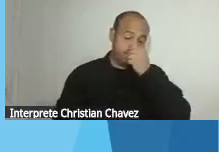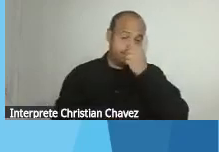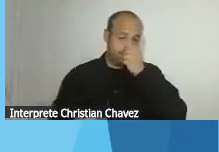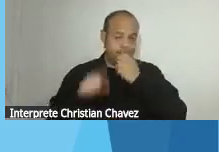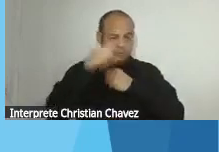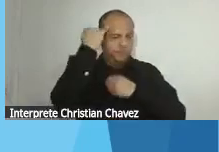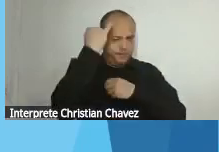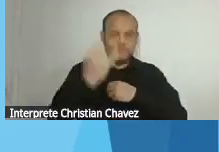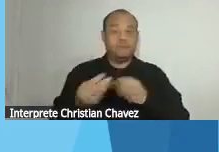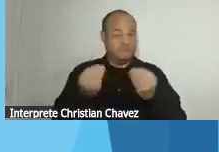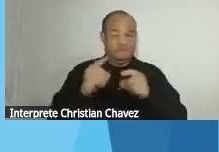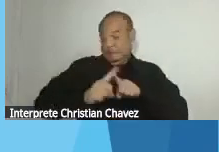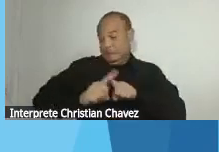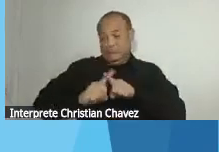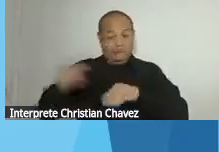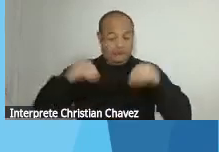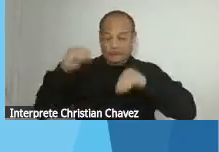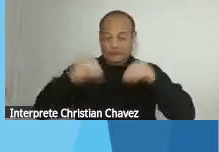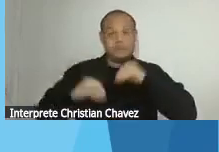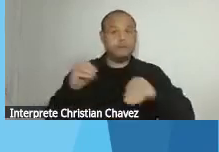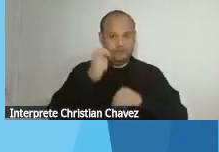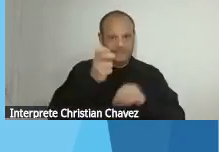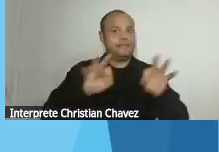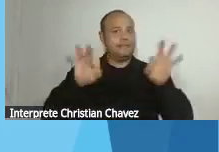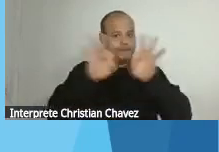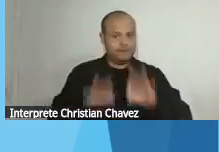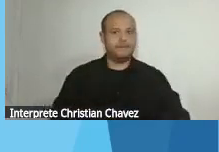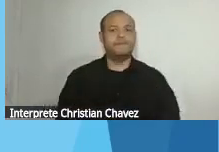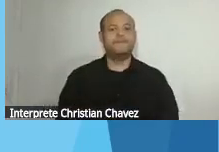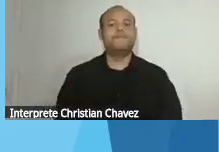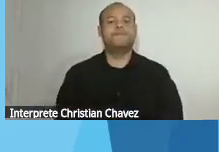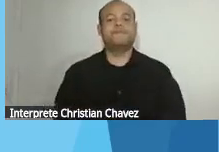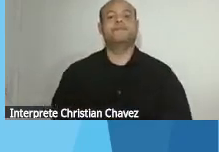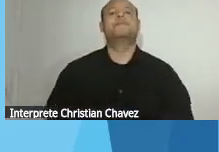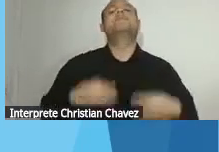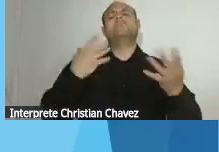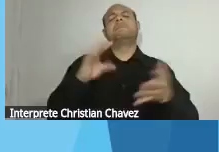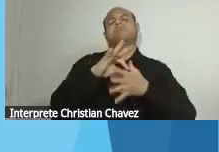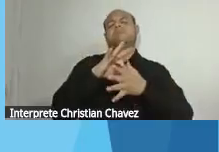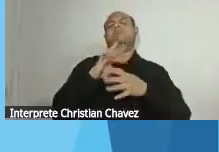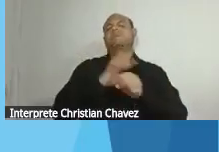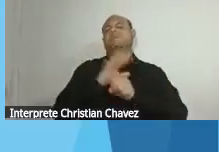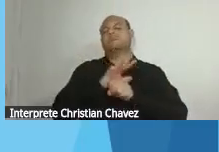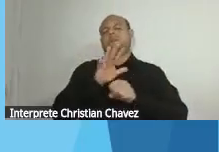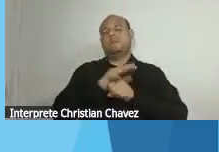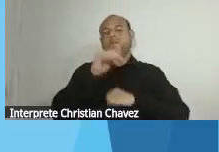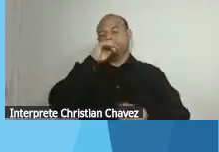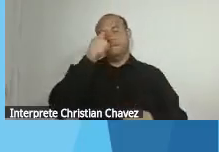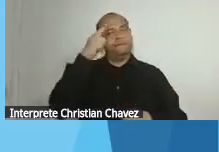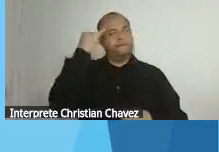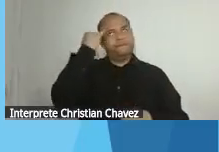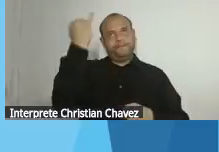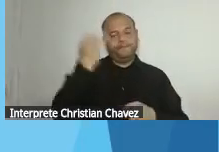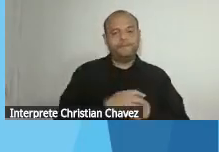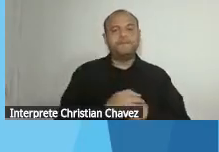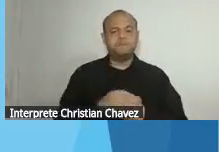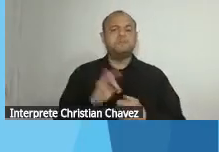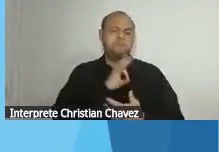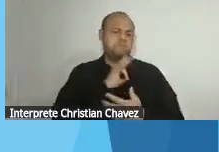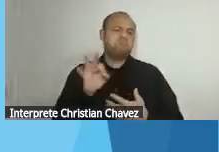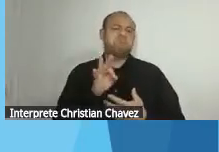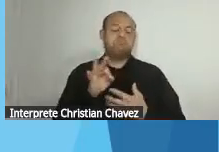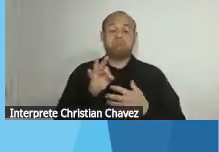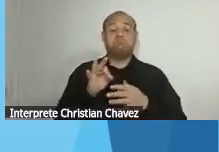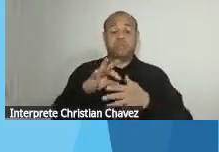variedad, ¿sí? A todos los alimentos. Y como ejemplo de alimentos de origen animal, podemos incluir